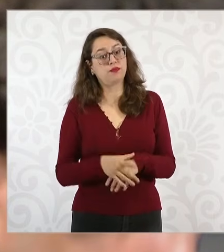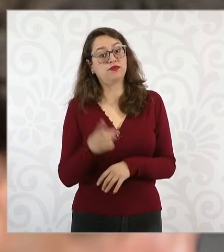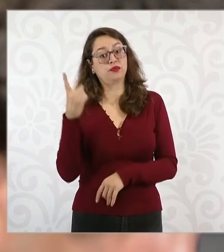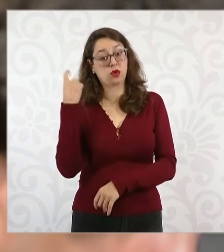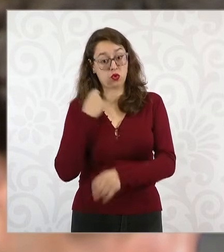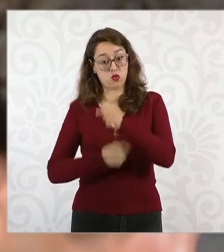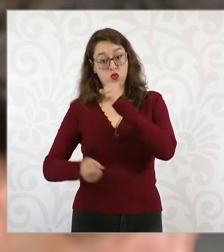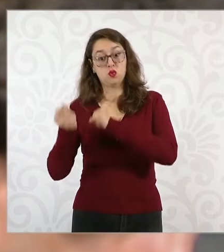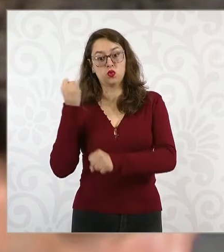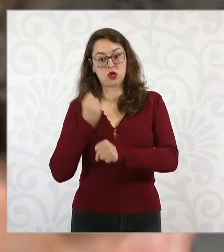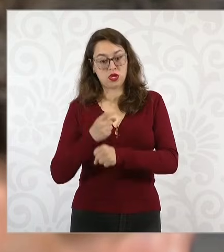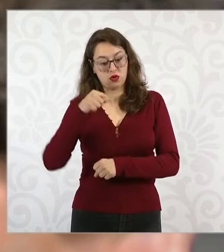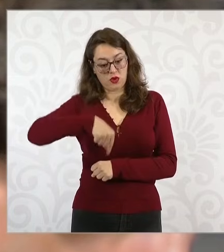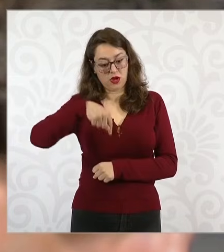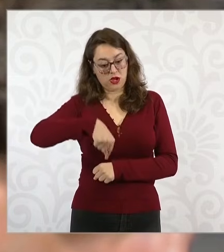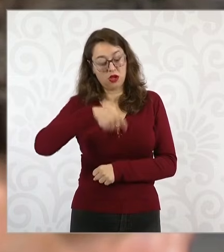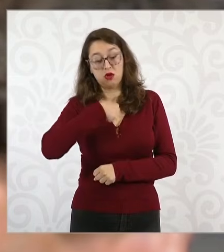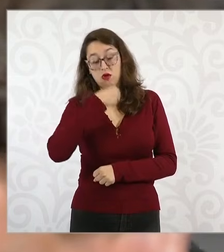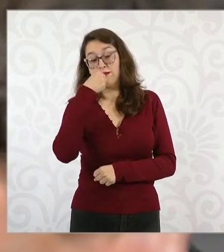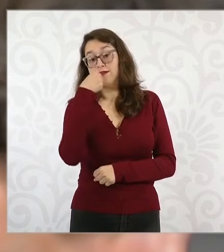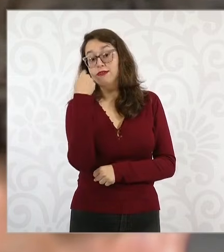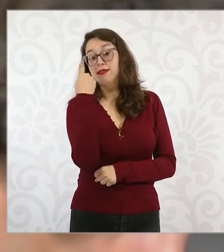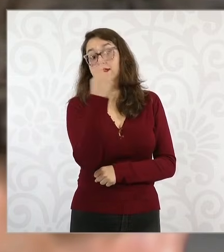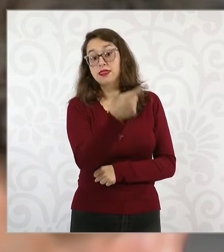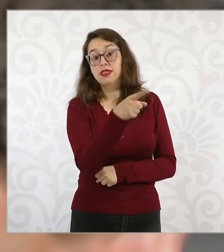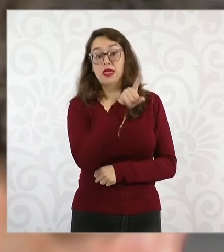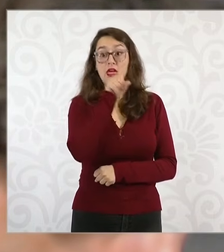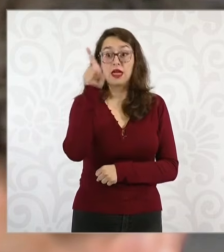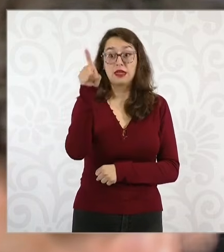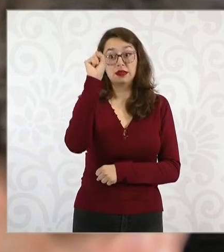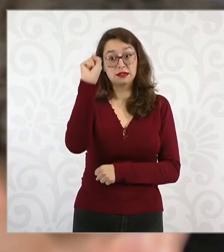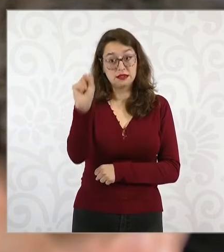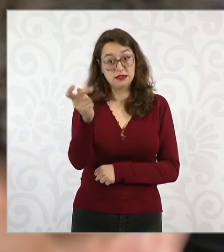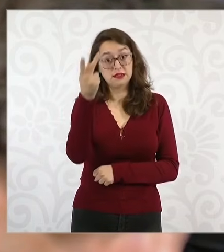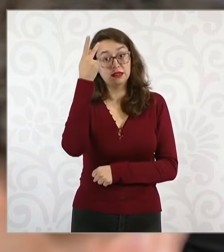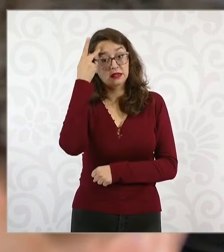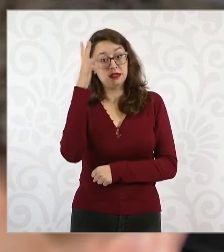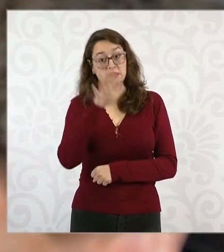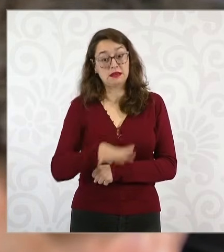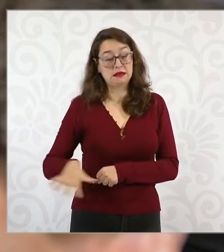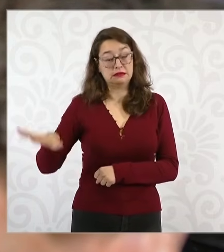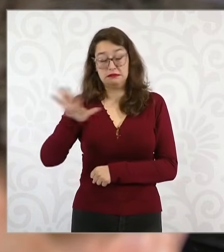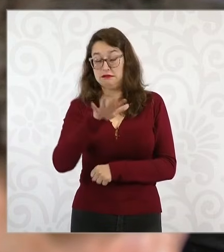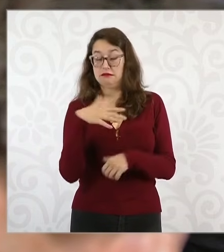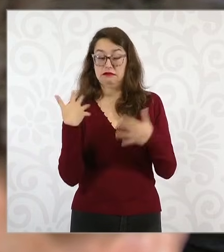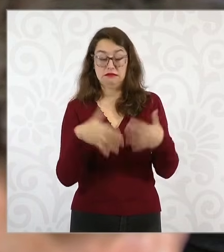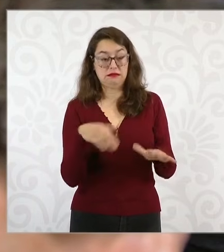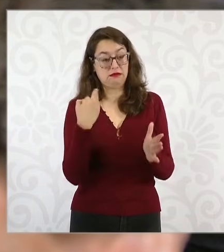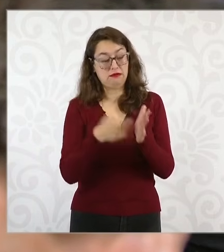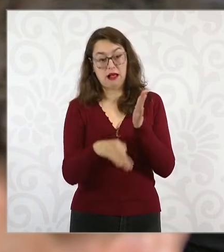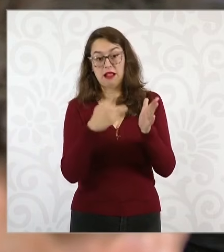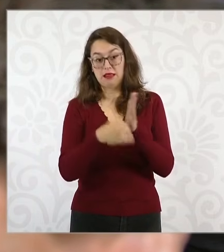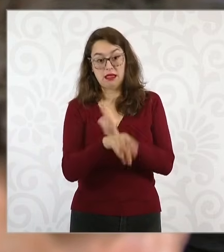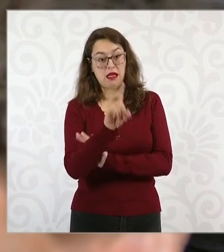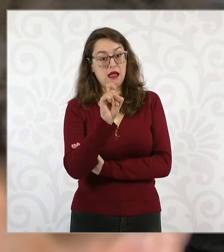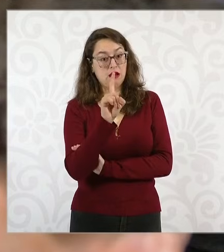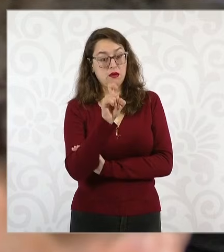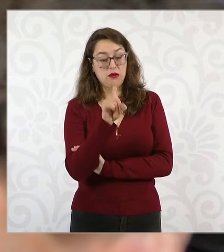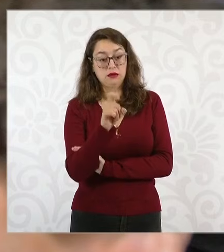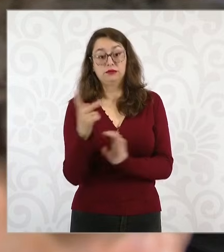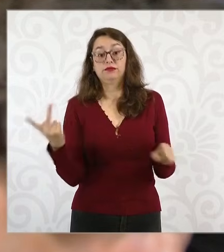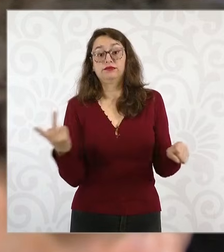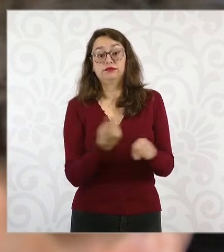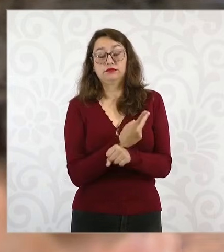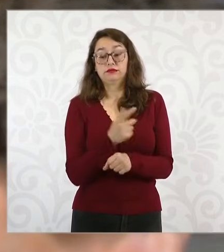mencioné aquí el tema de en la capital potosina, el estrés hídrico que sufre la ciudad a consecuencia de